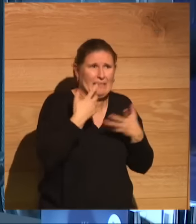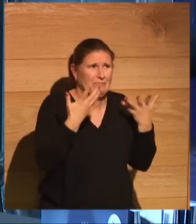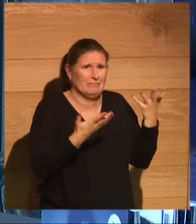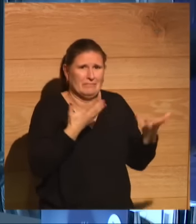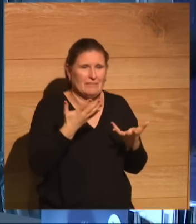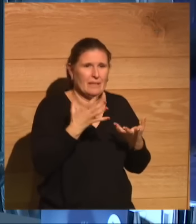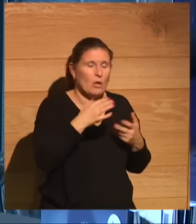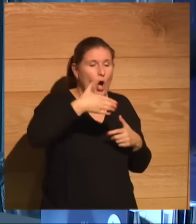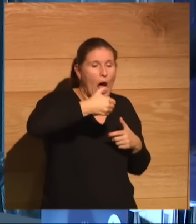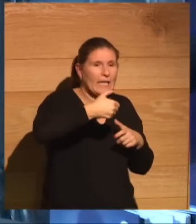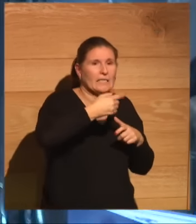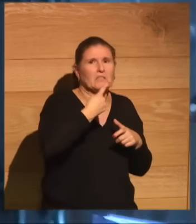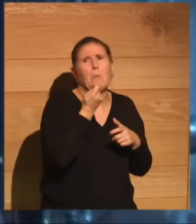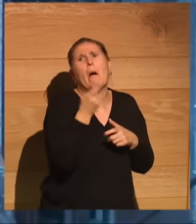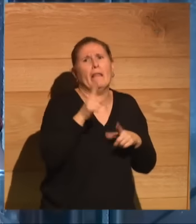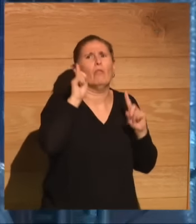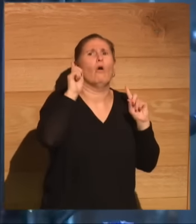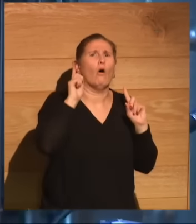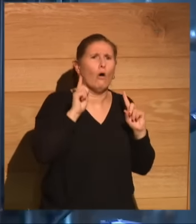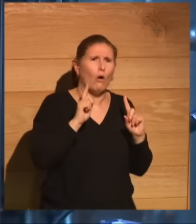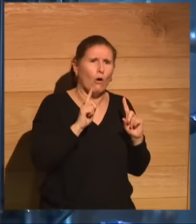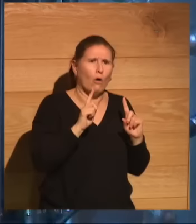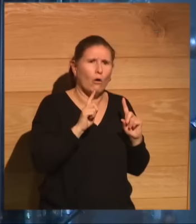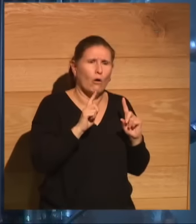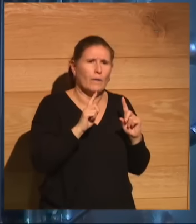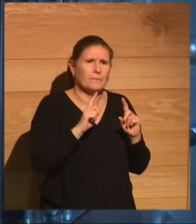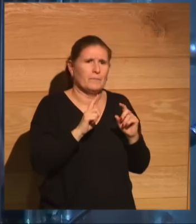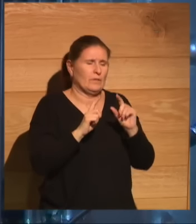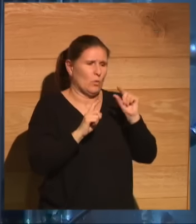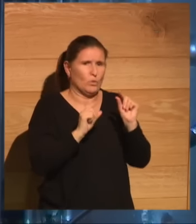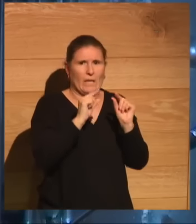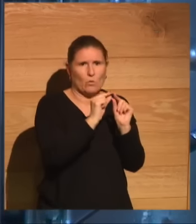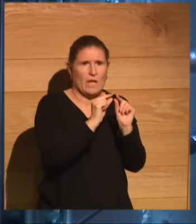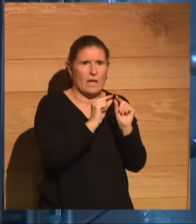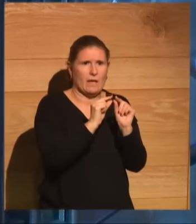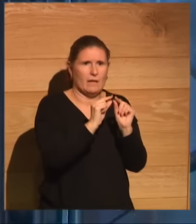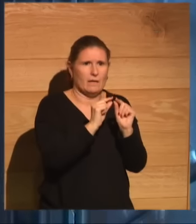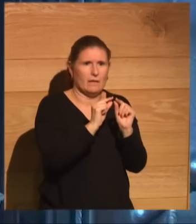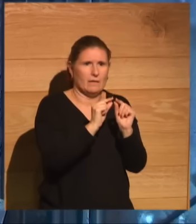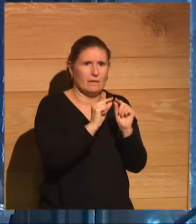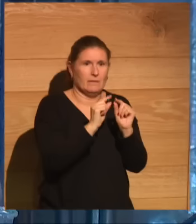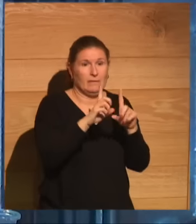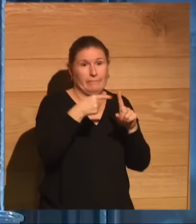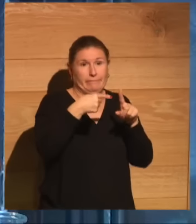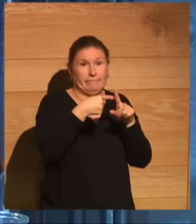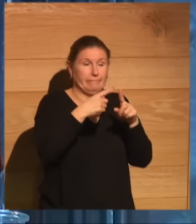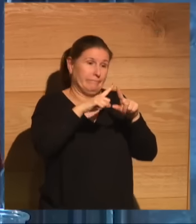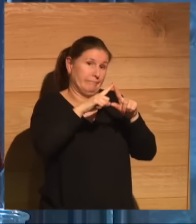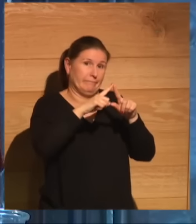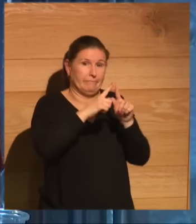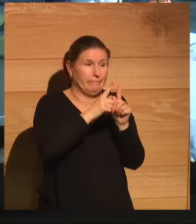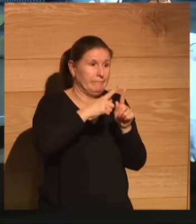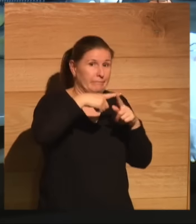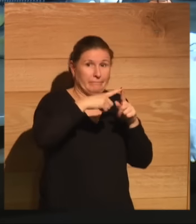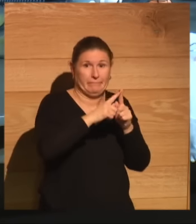es un. Es un. Una cuña por un lado, otra cuña por otro y una palanca en el medio. Es decir, la